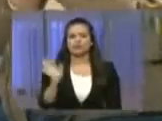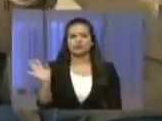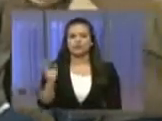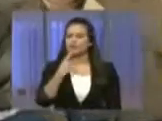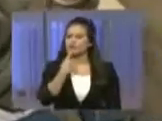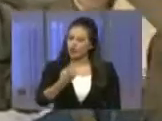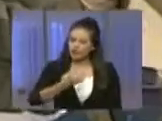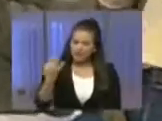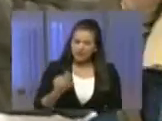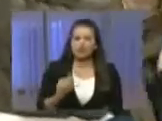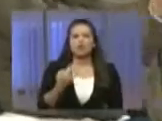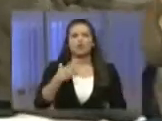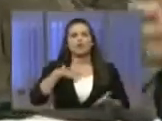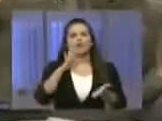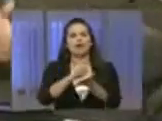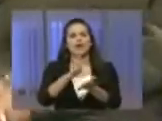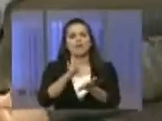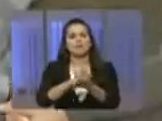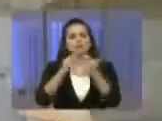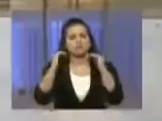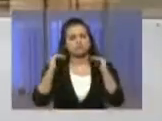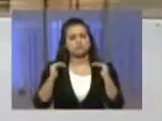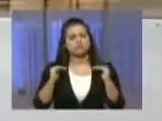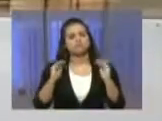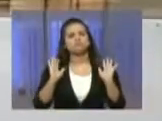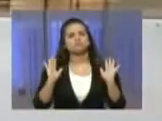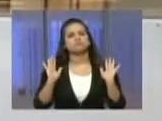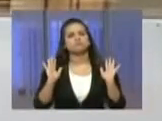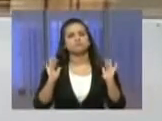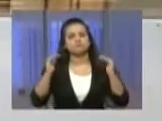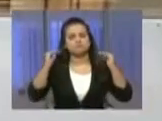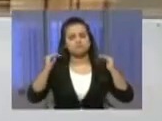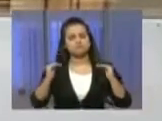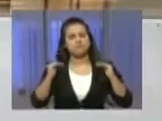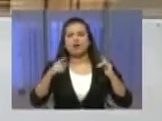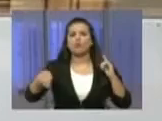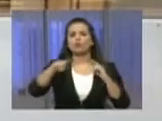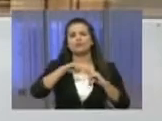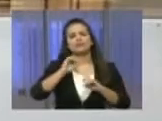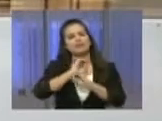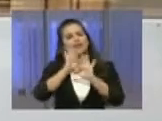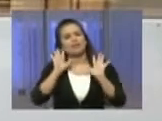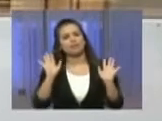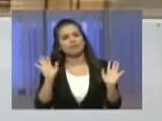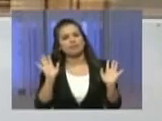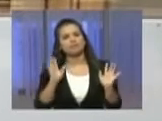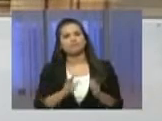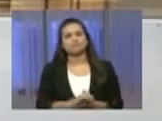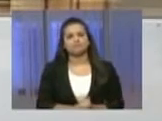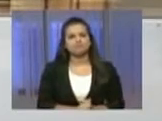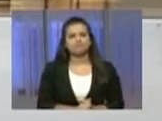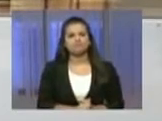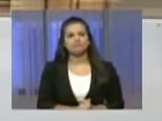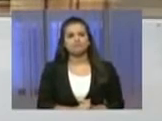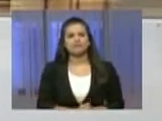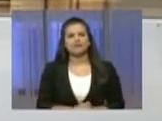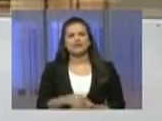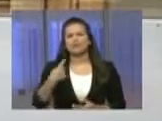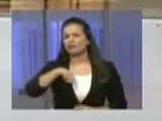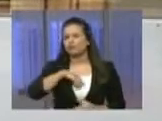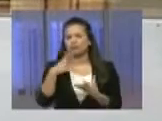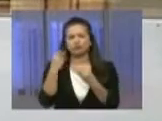mayor serenidad para que todos estén claros nosotros tenemos mucho